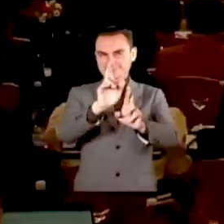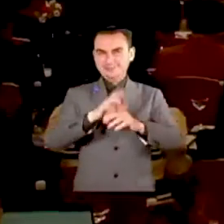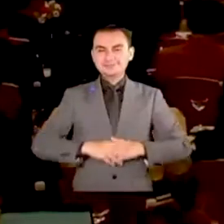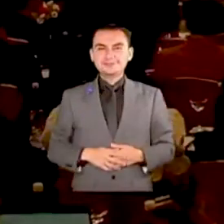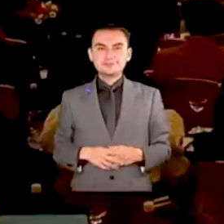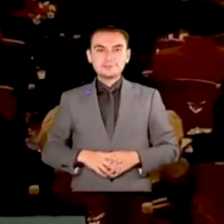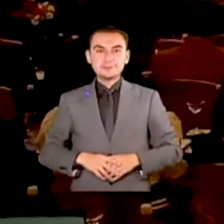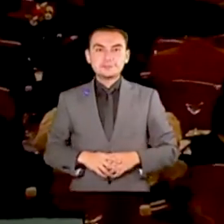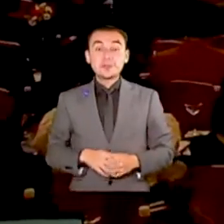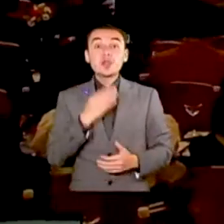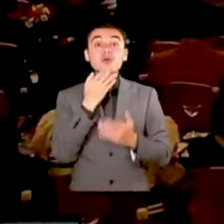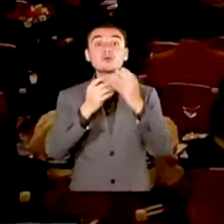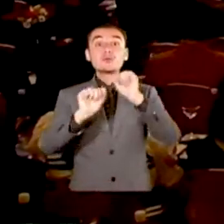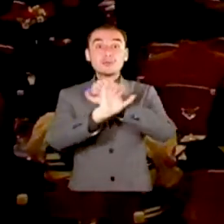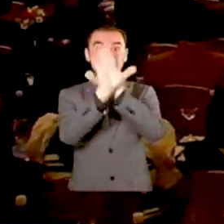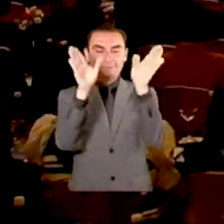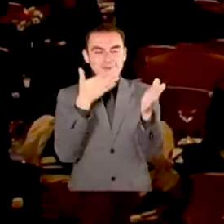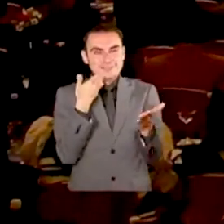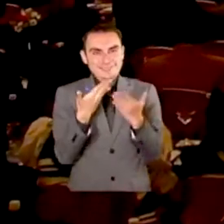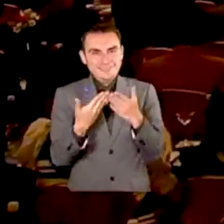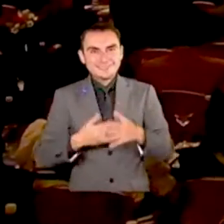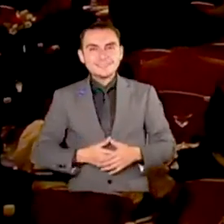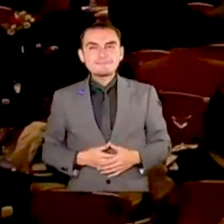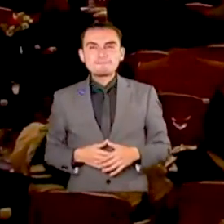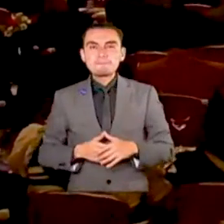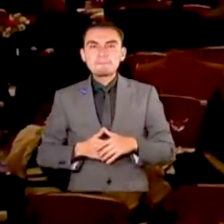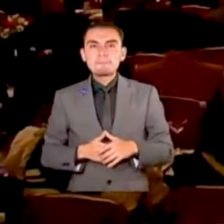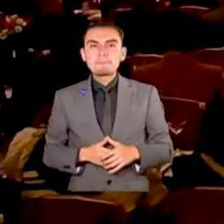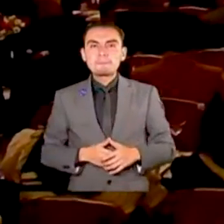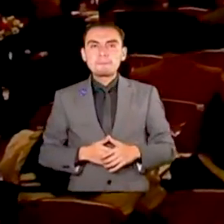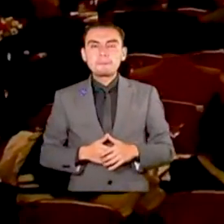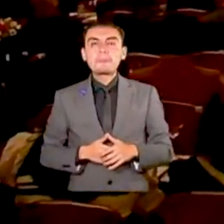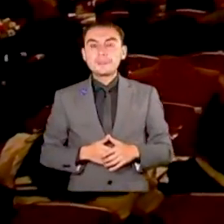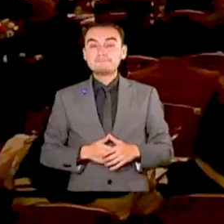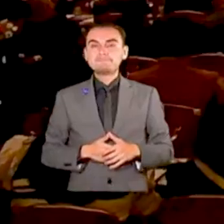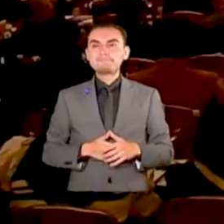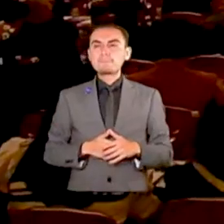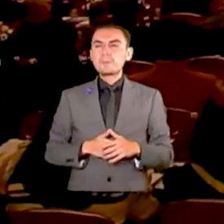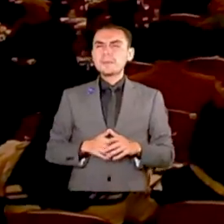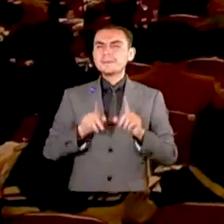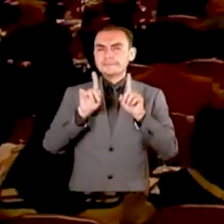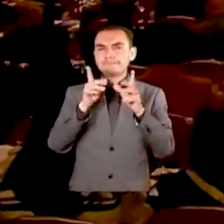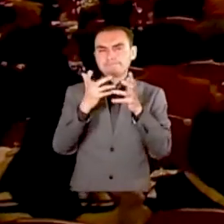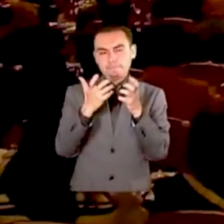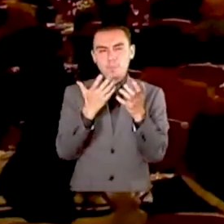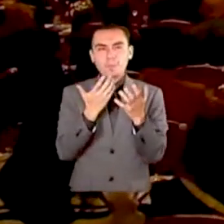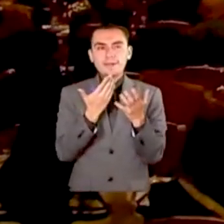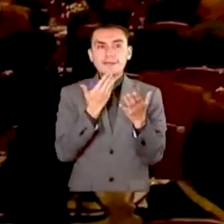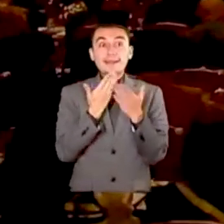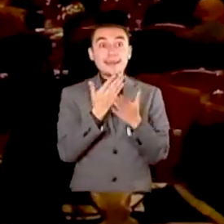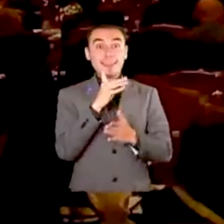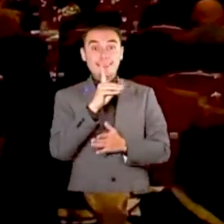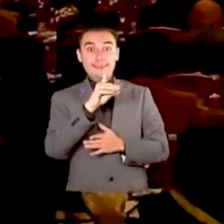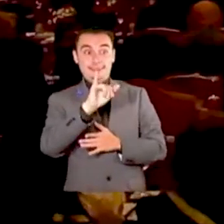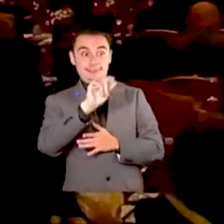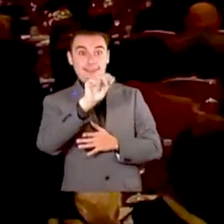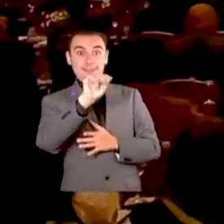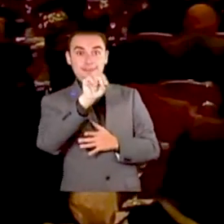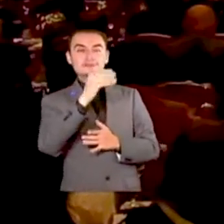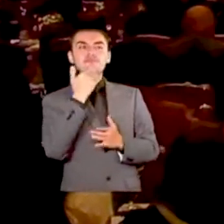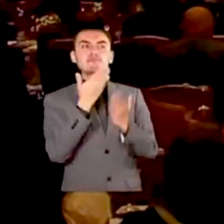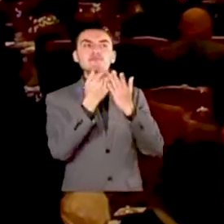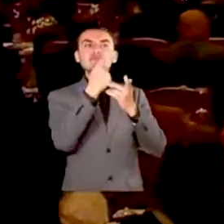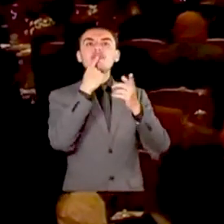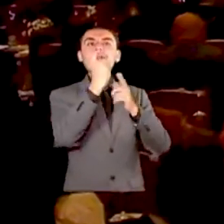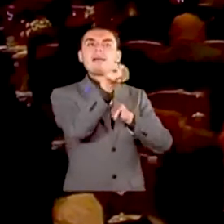Sí, buenos días. Gracias, Juliet. Quiero darle las gracias por la pregunta a Diana y decirle que